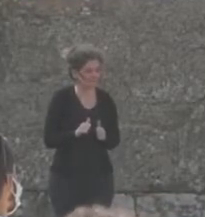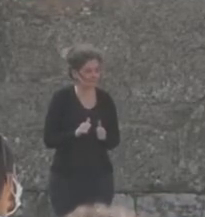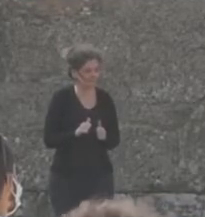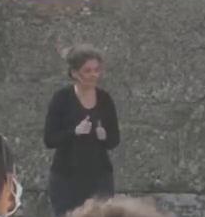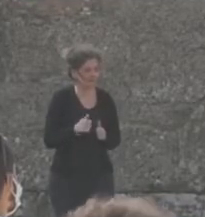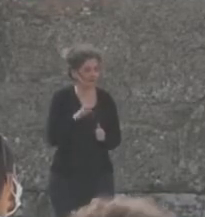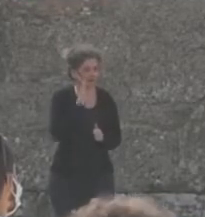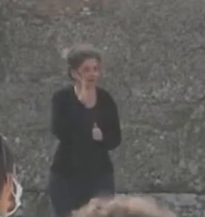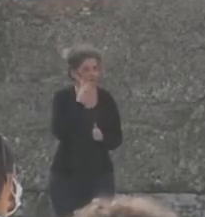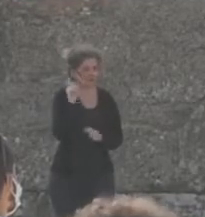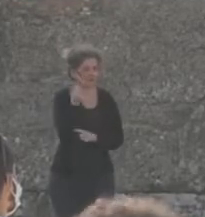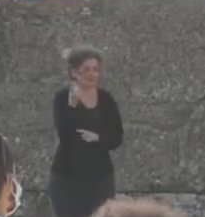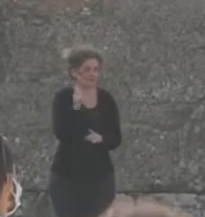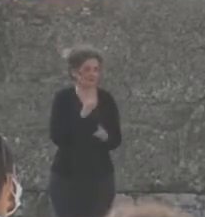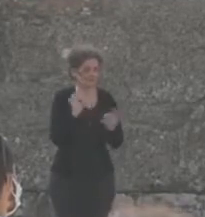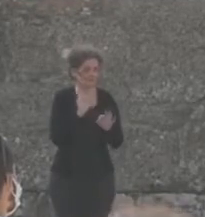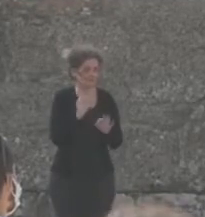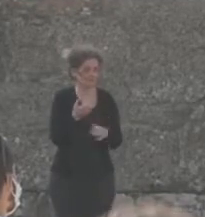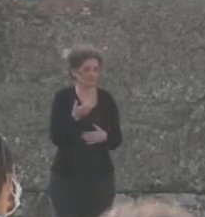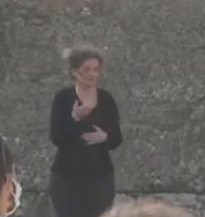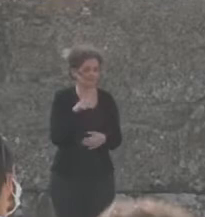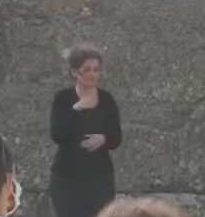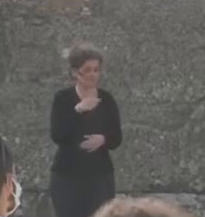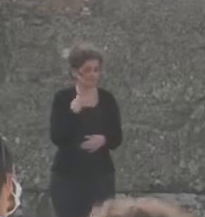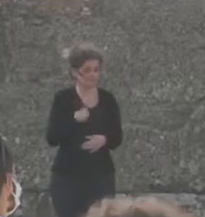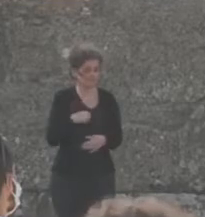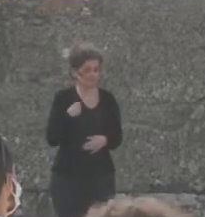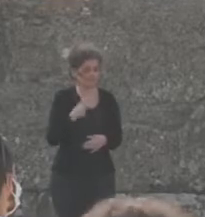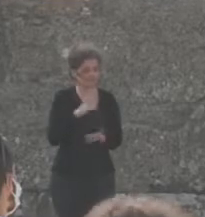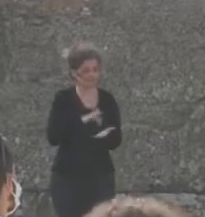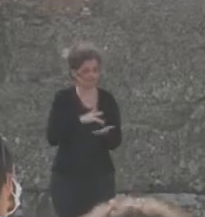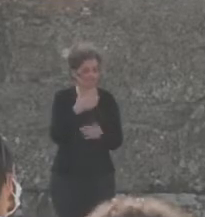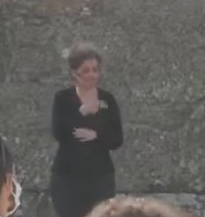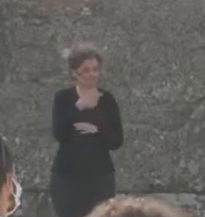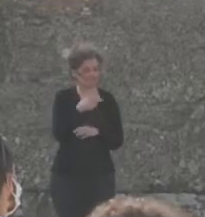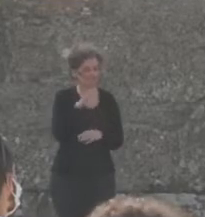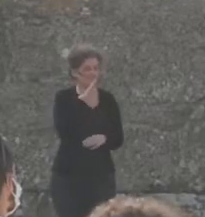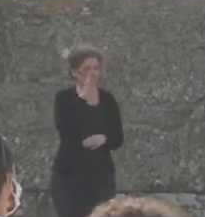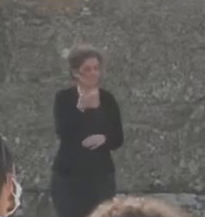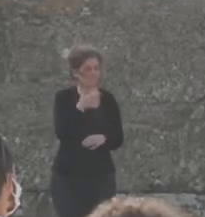como decía, non con éxito. Un deles mesmo foi fusilado